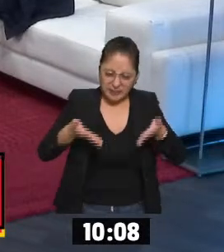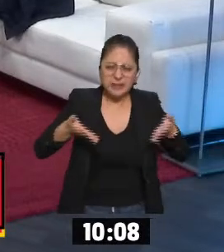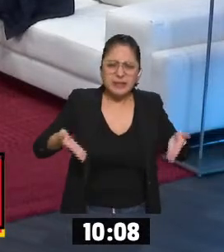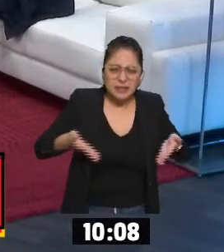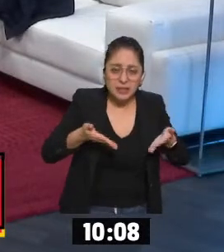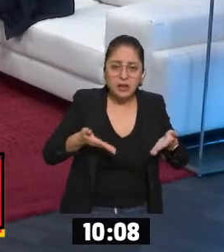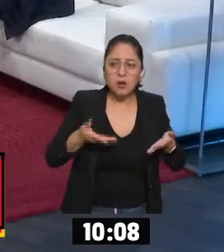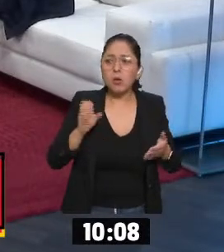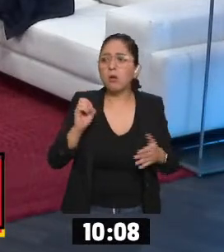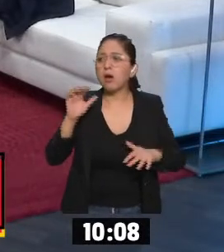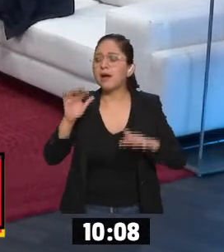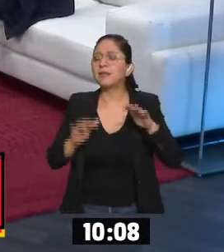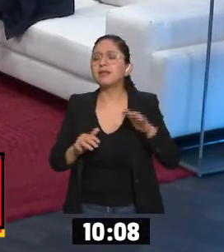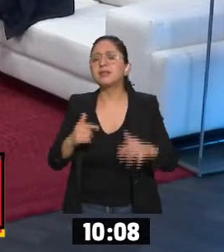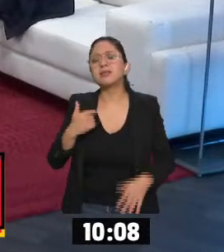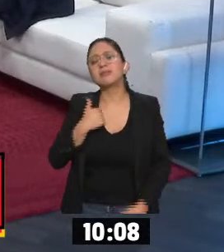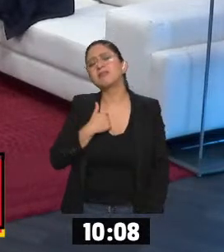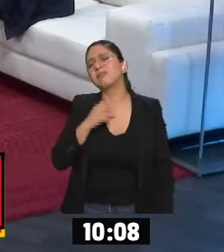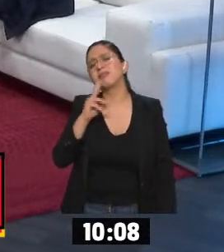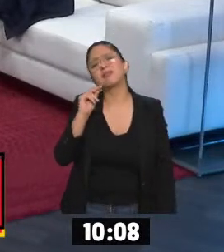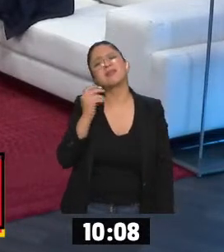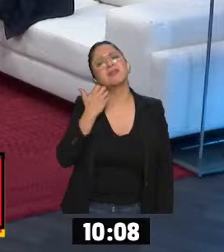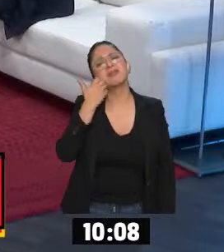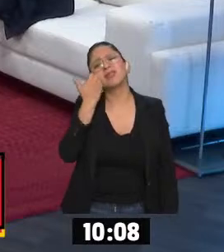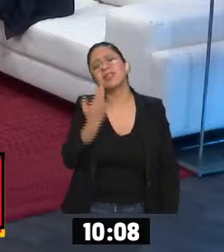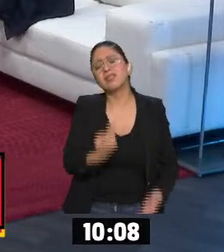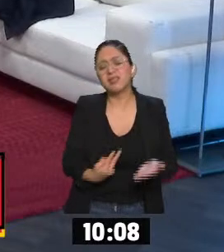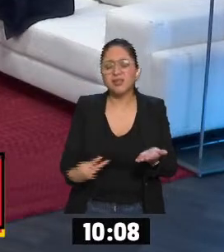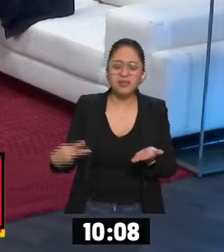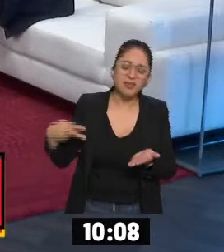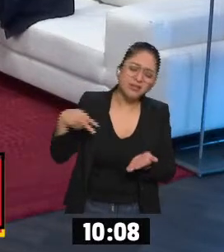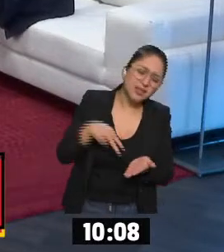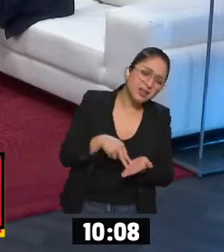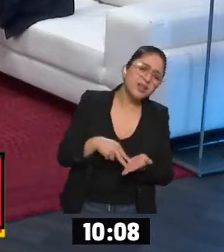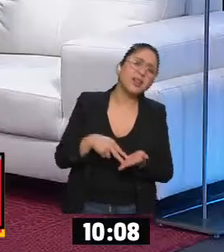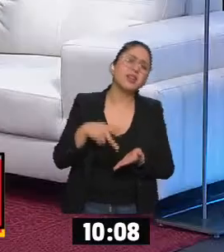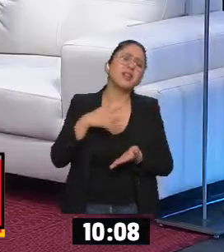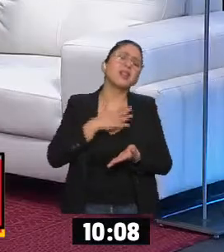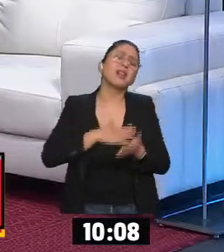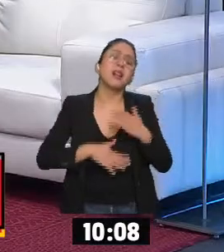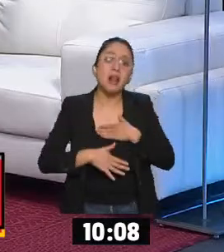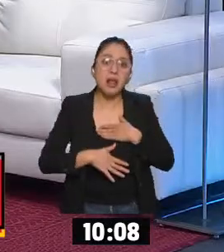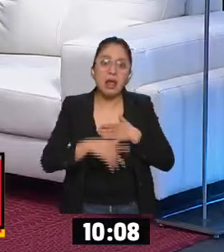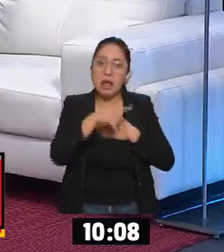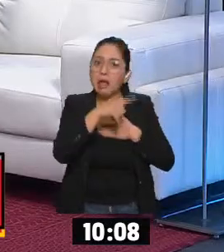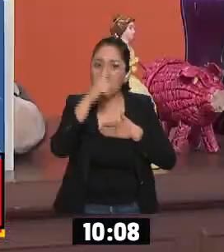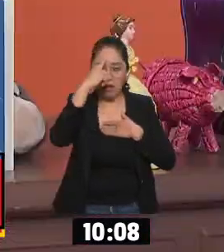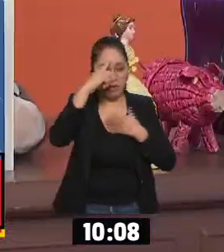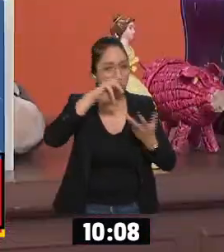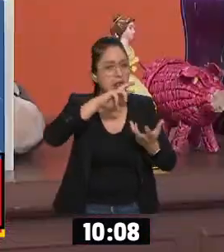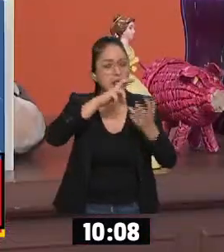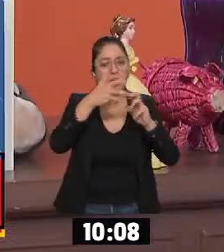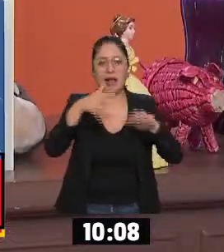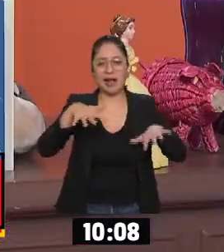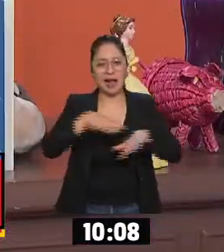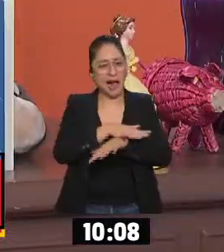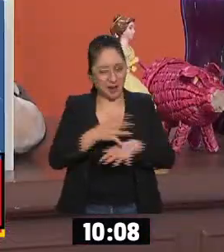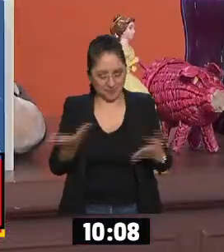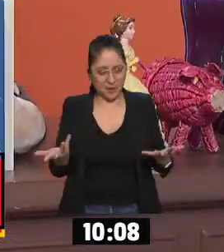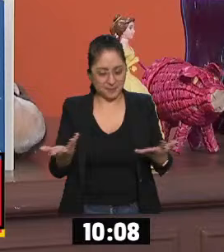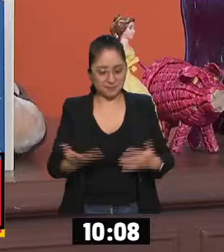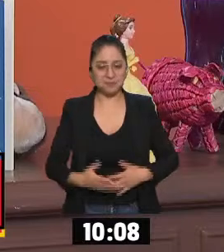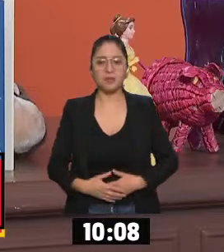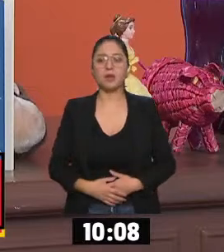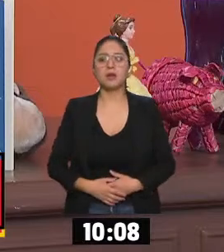dices, no, me tengo que levantar y volver a... Ahí ya te está... Oye, y no ser eso, por ejemplo, también que